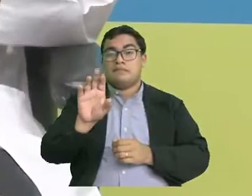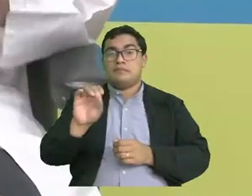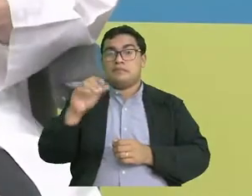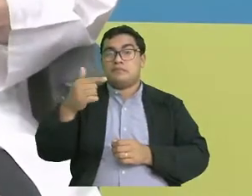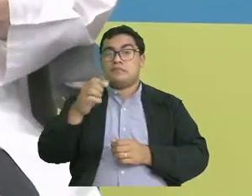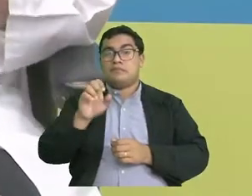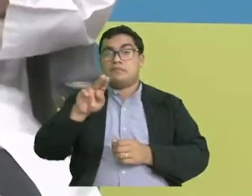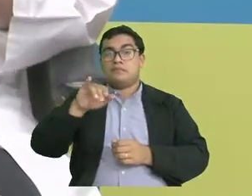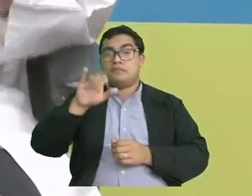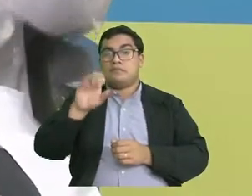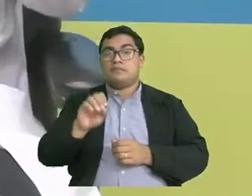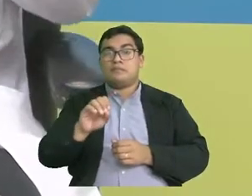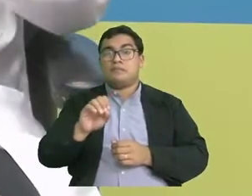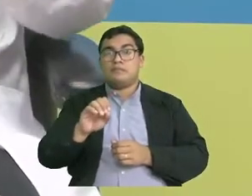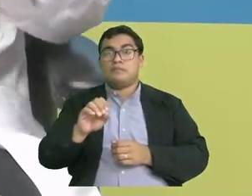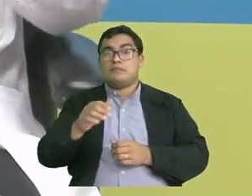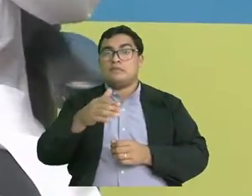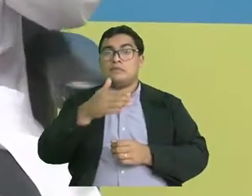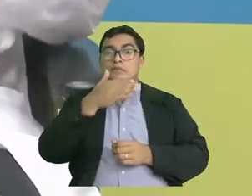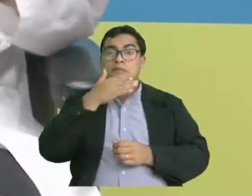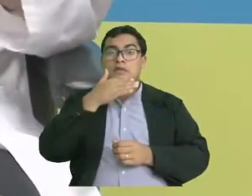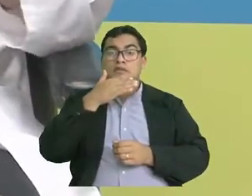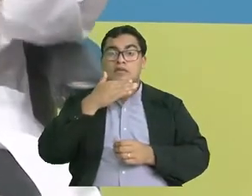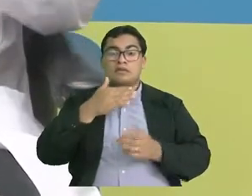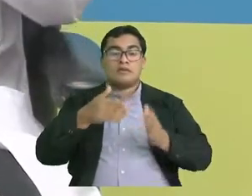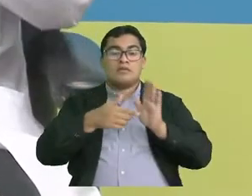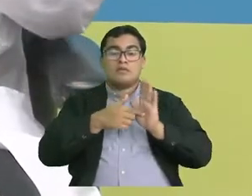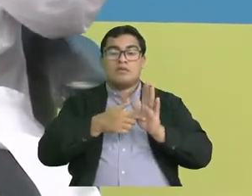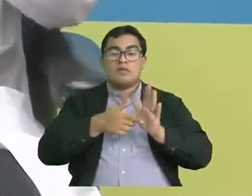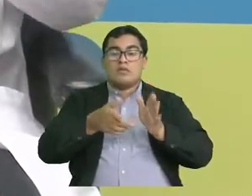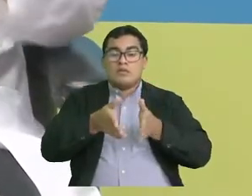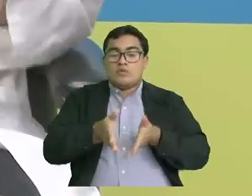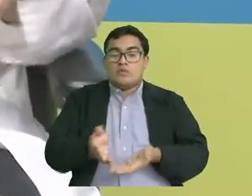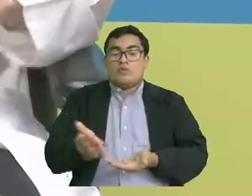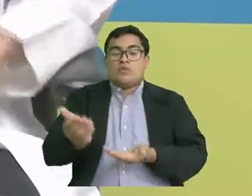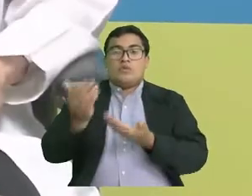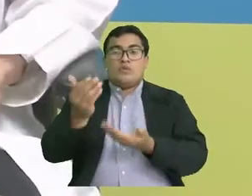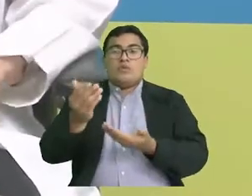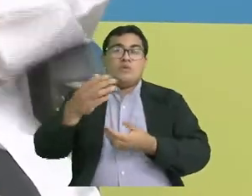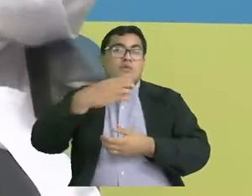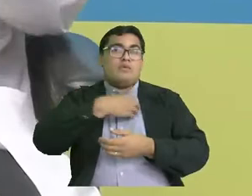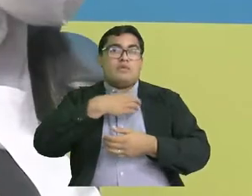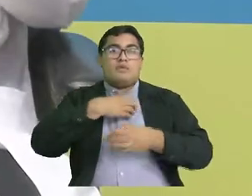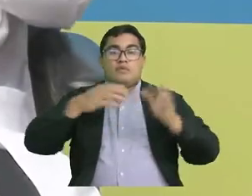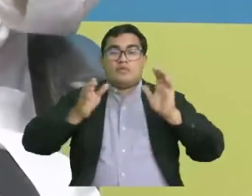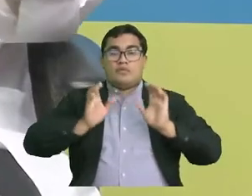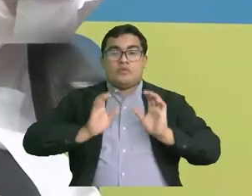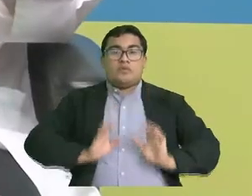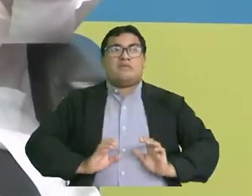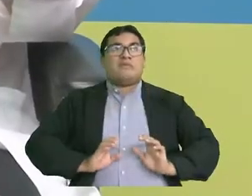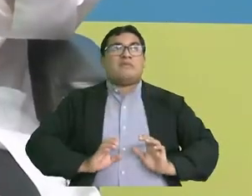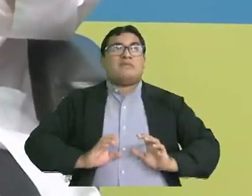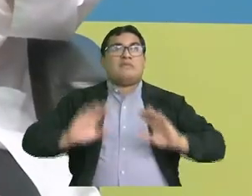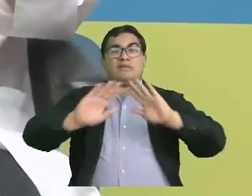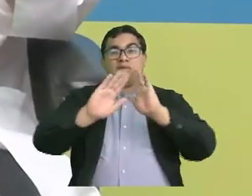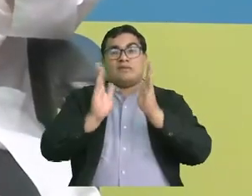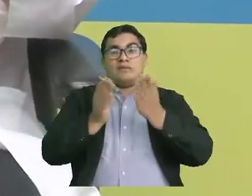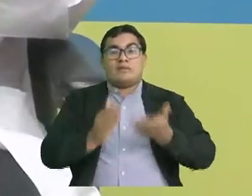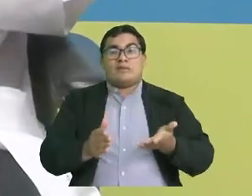el fenotipo, generalmente, las características, cuando digo el fenotipo, es las características, son